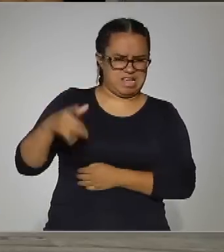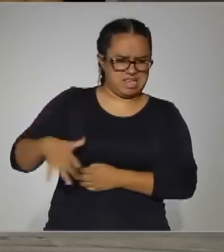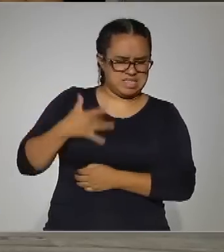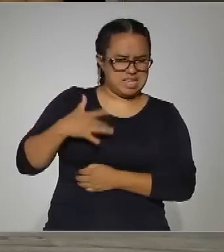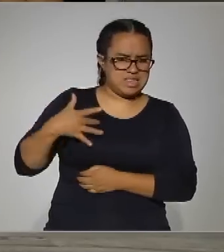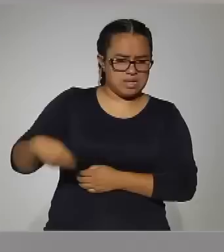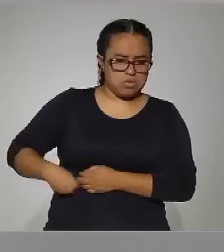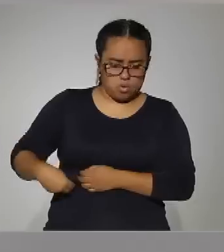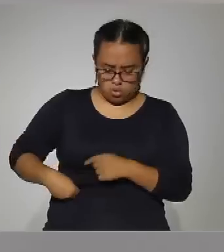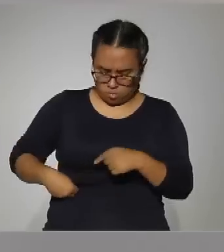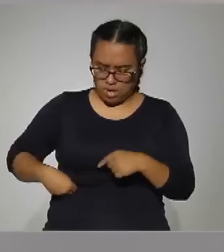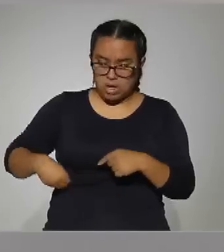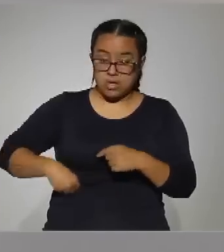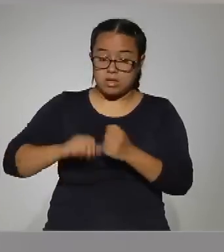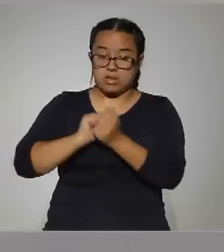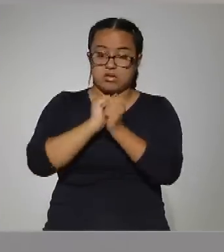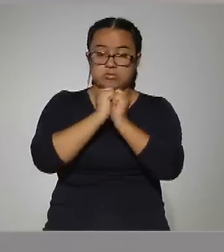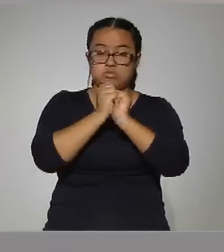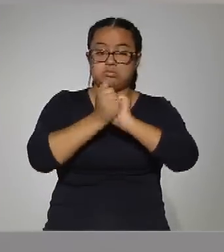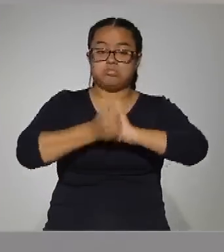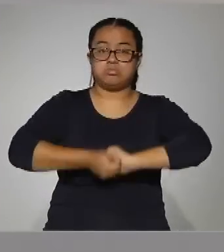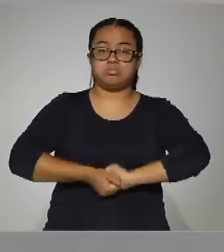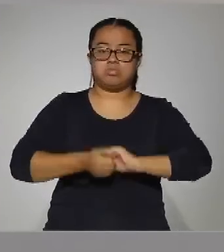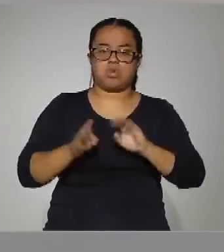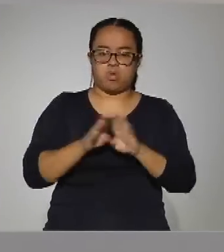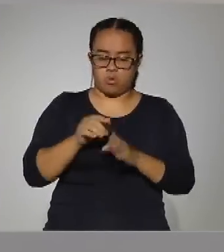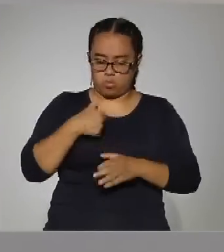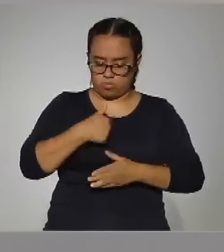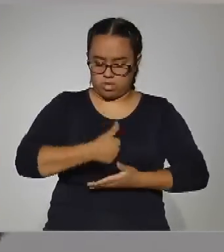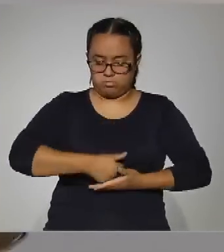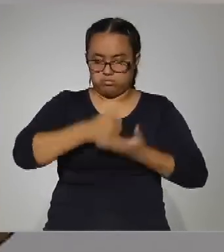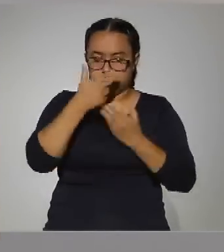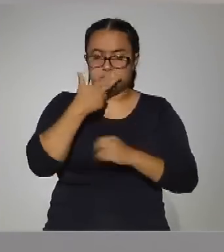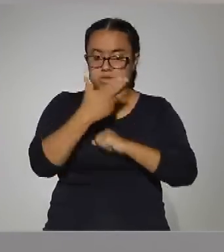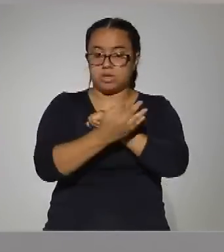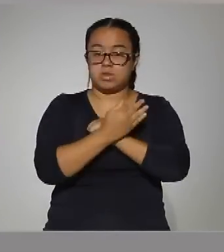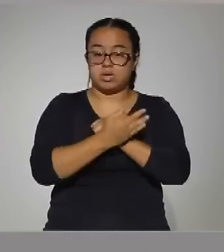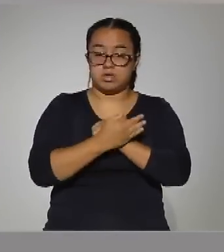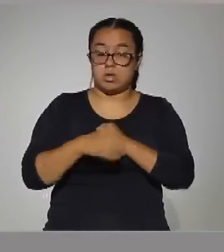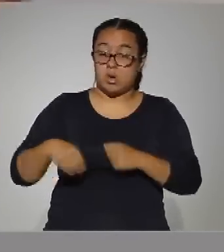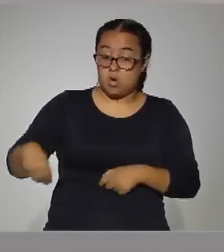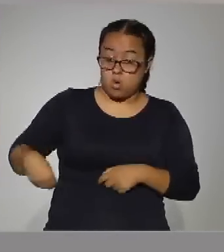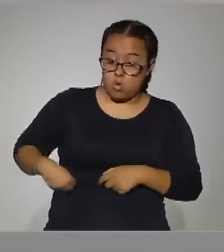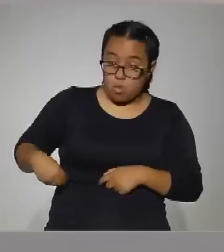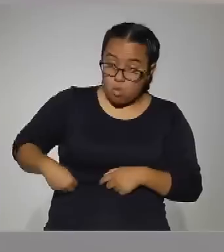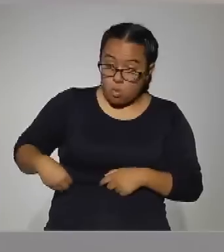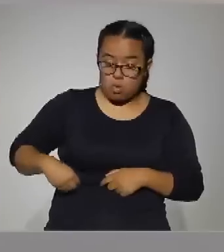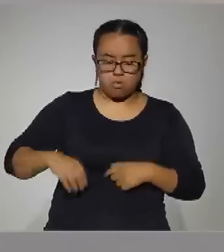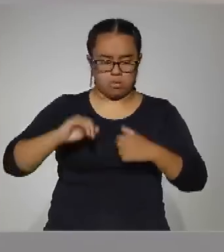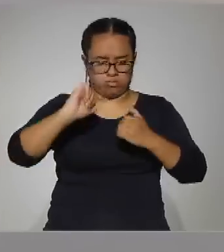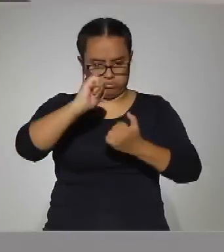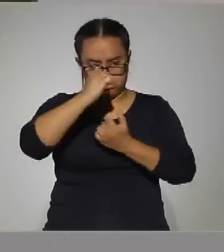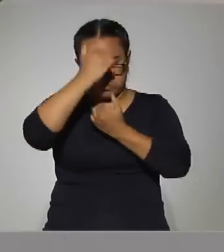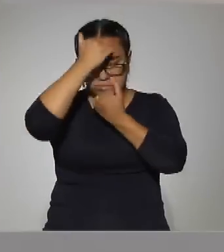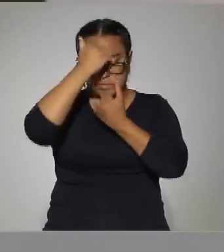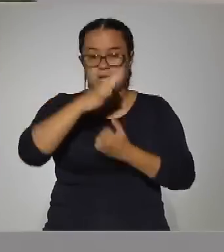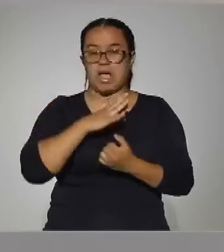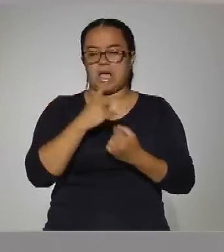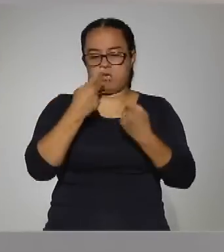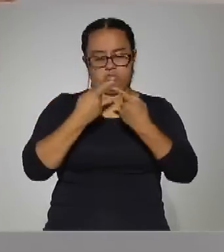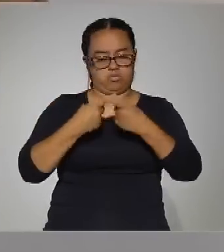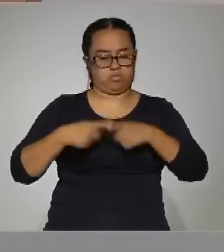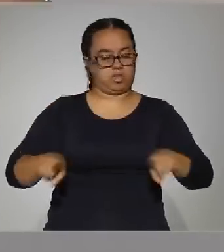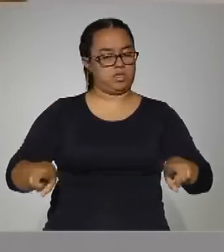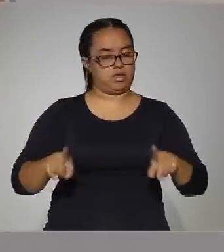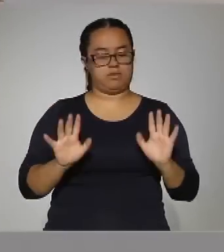cómo es que la culpa se puede convertir en un aliado. Entre la culpa y el arrepentimiento hay una diferencia importante,